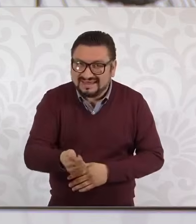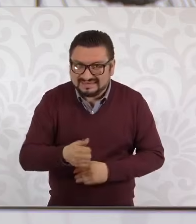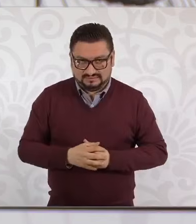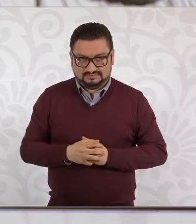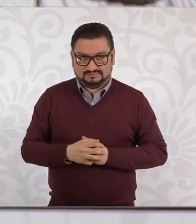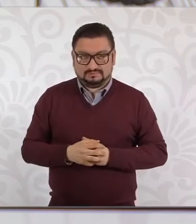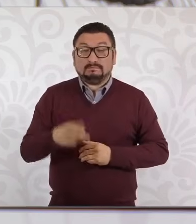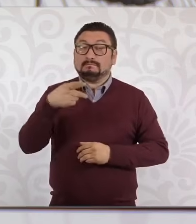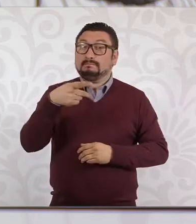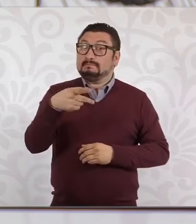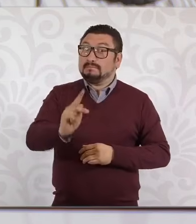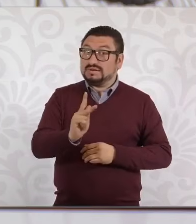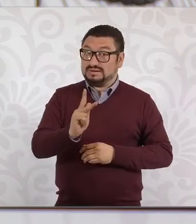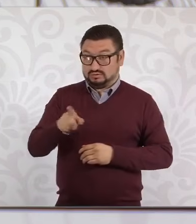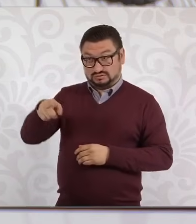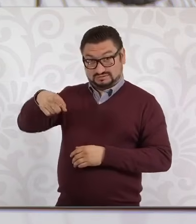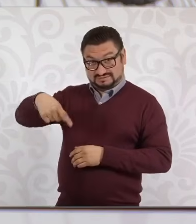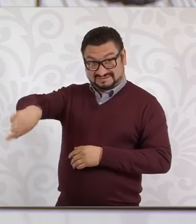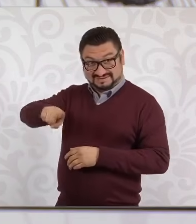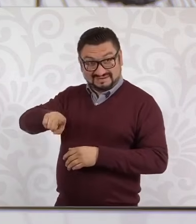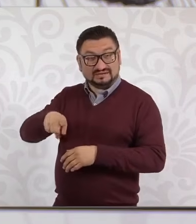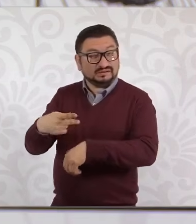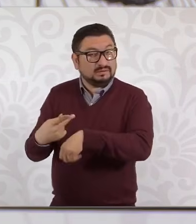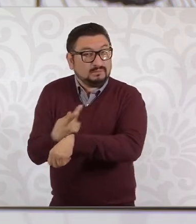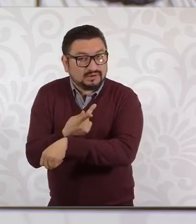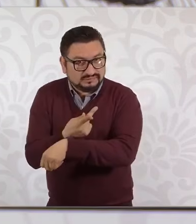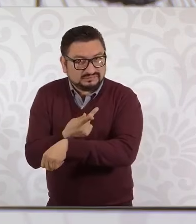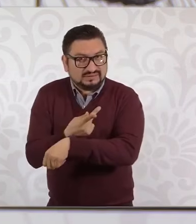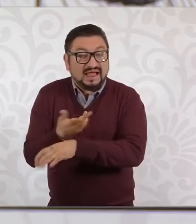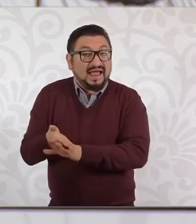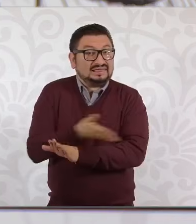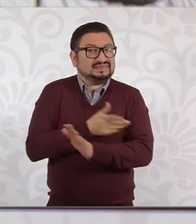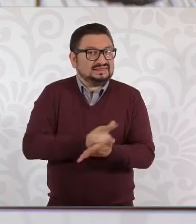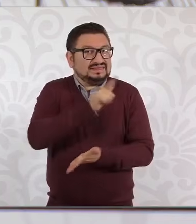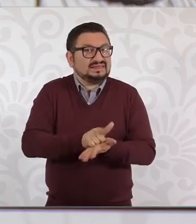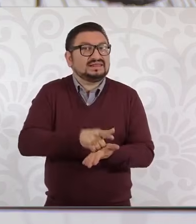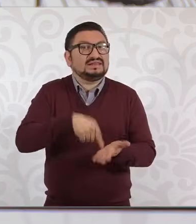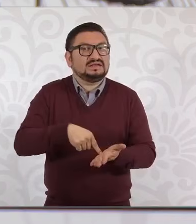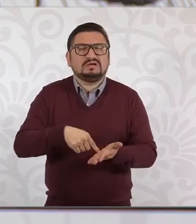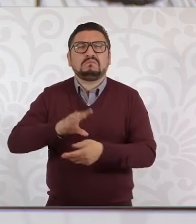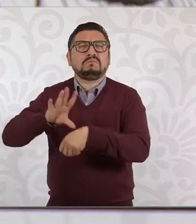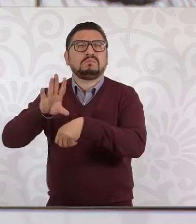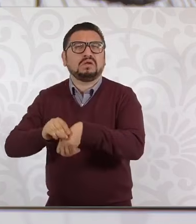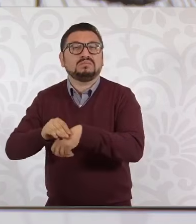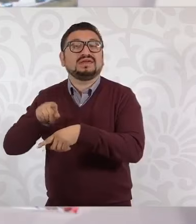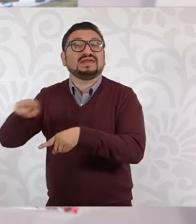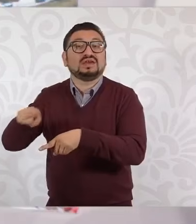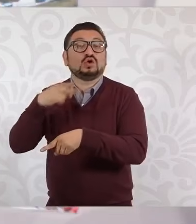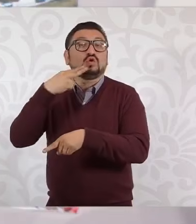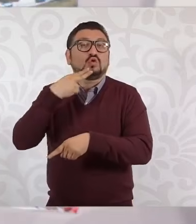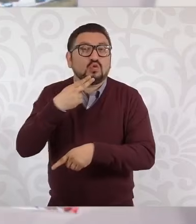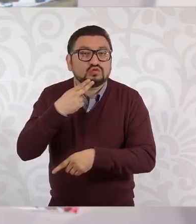Sin embargo, lo que pasaba con la antigua ley es que tenían derecho a usarlo